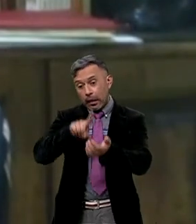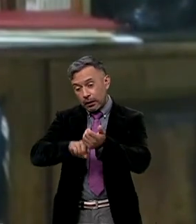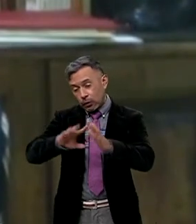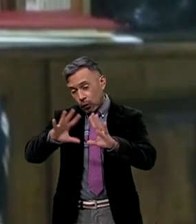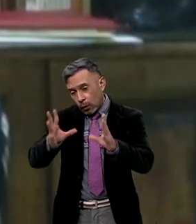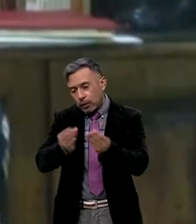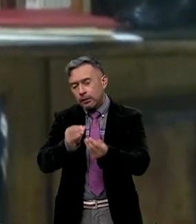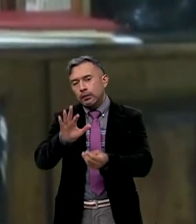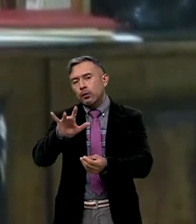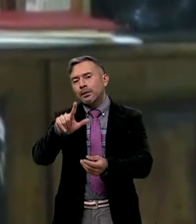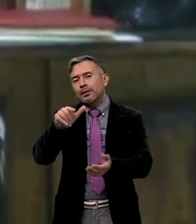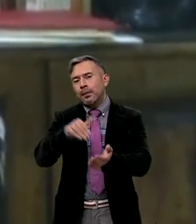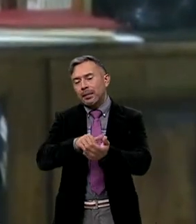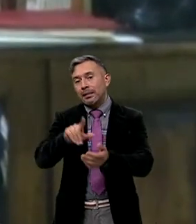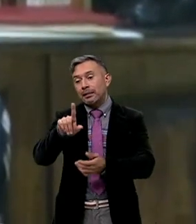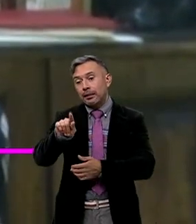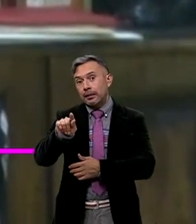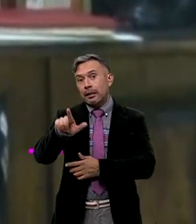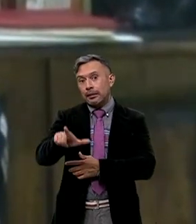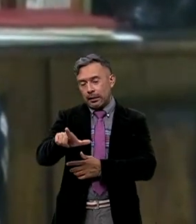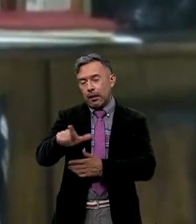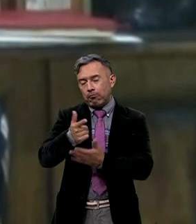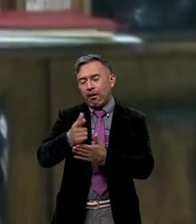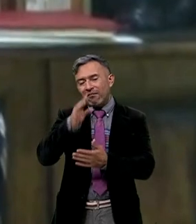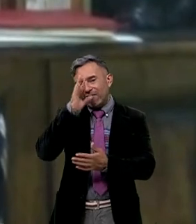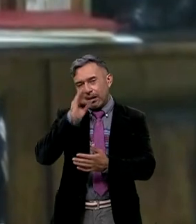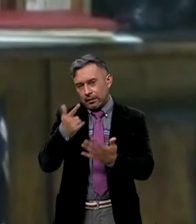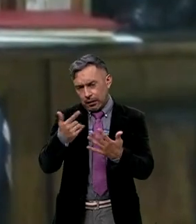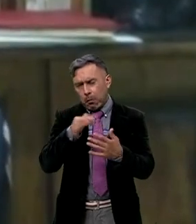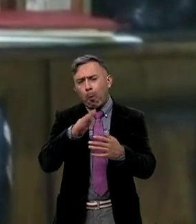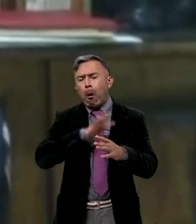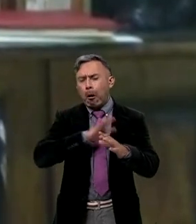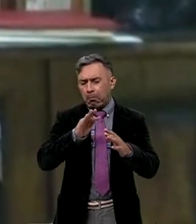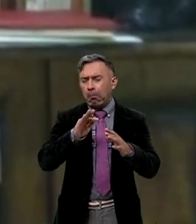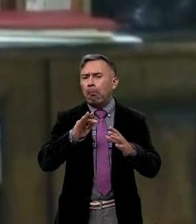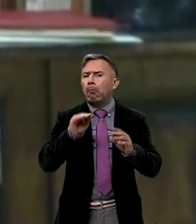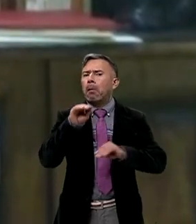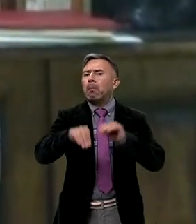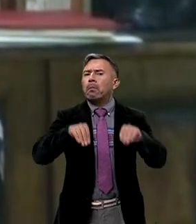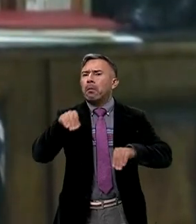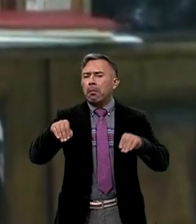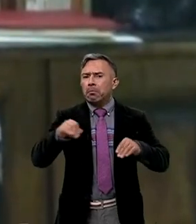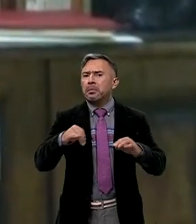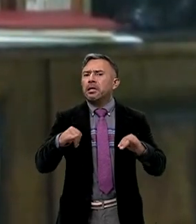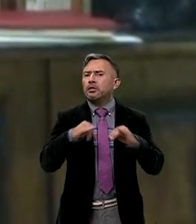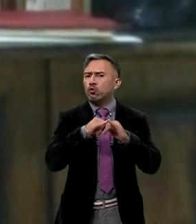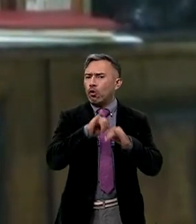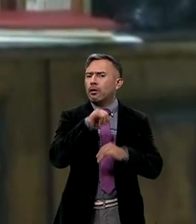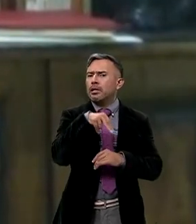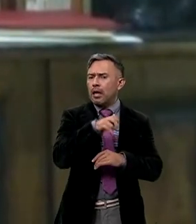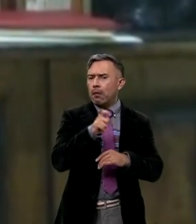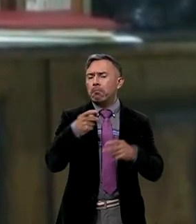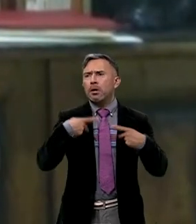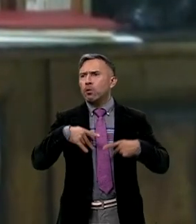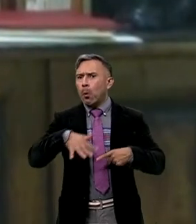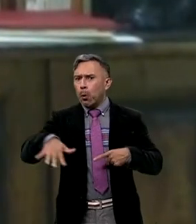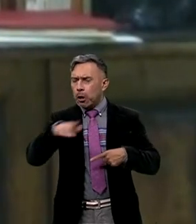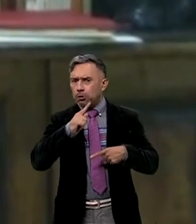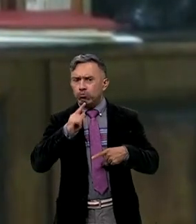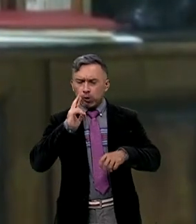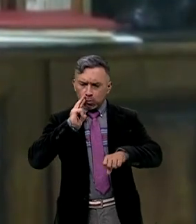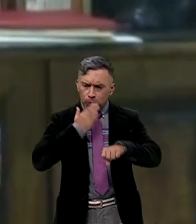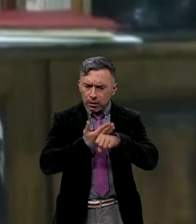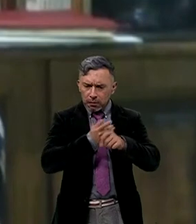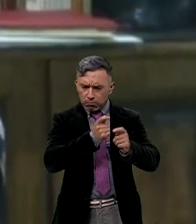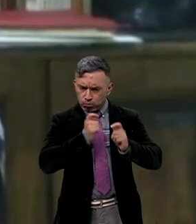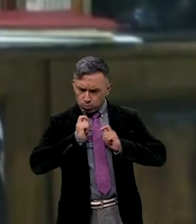77 casillas sin duda el instituto gracias a las y los ciudadanos cumplió con la función cumplió con las metas que